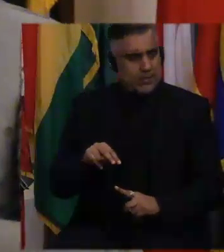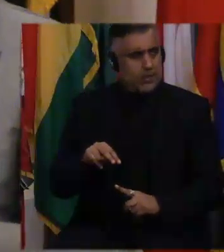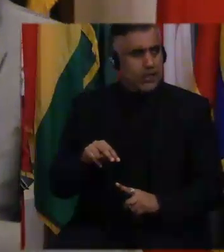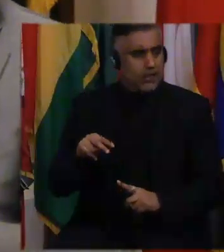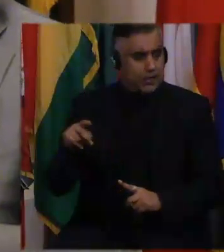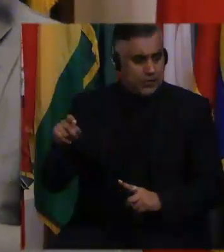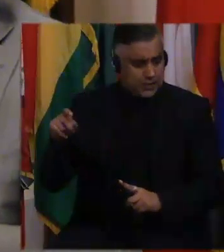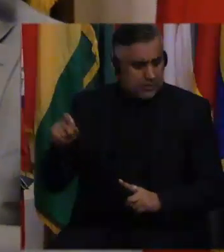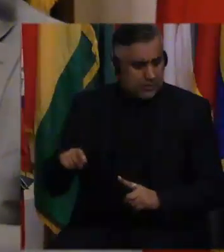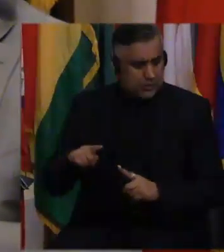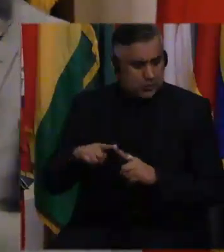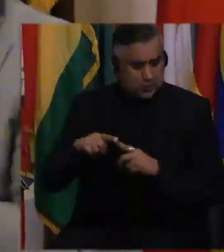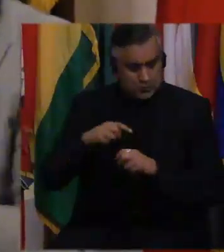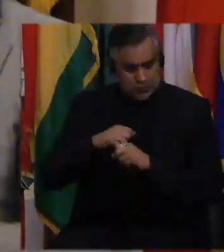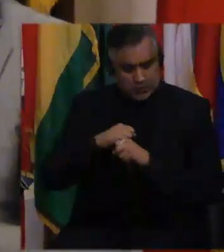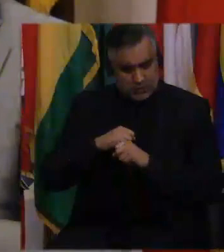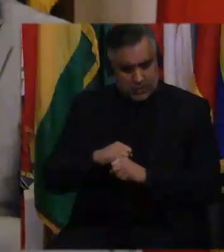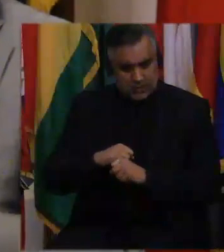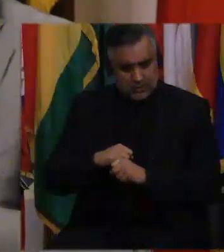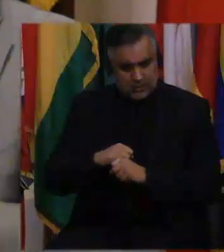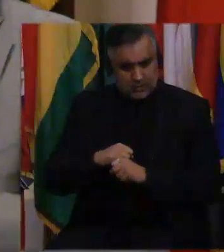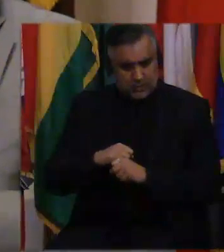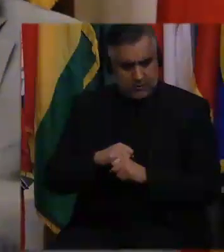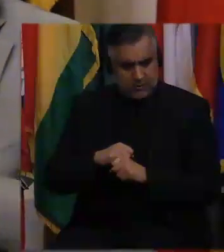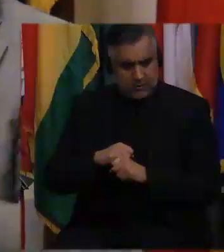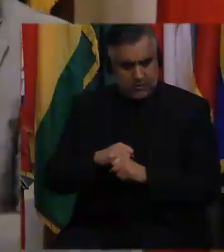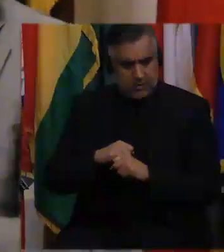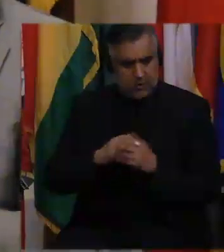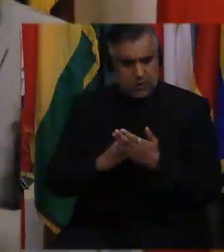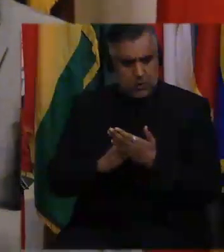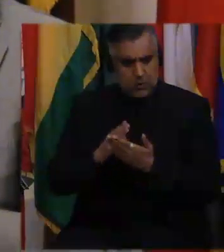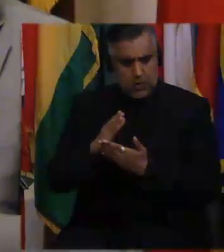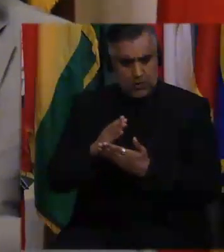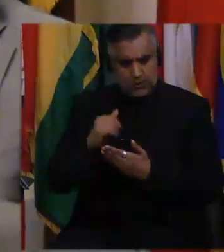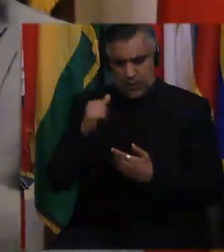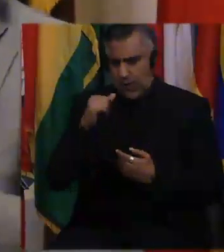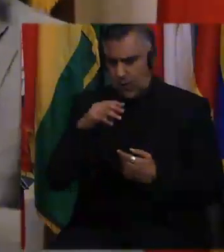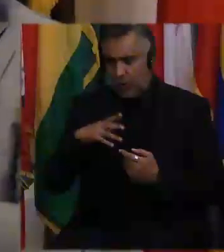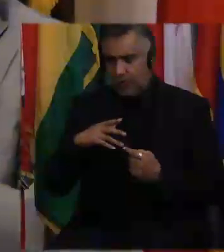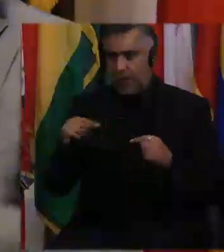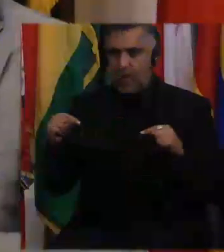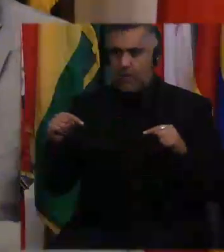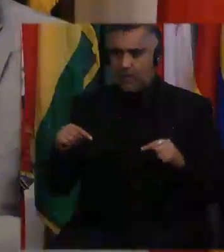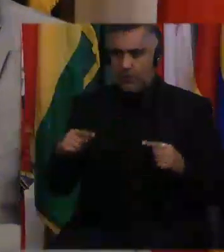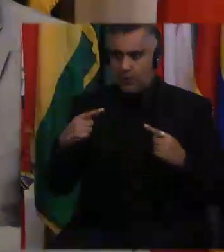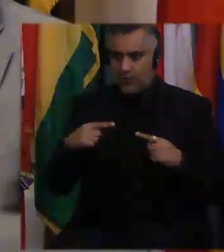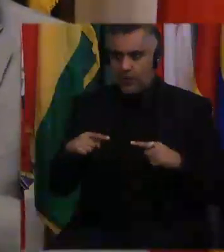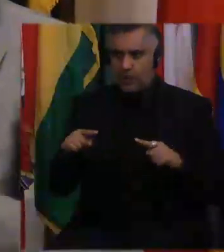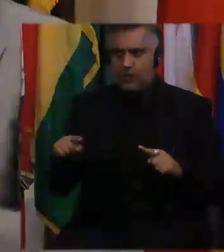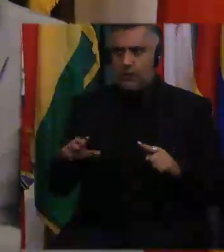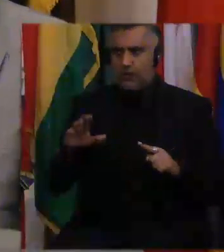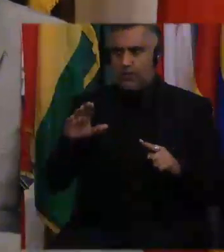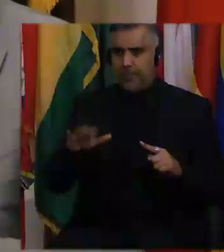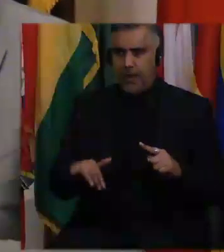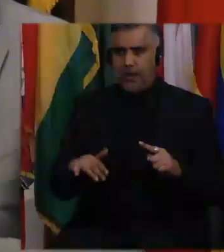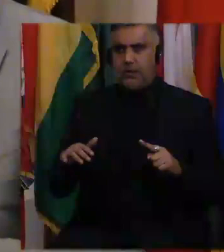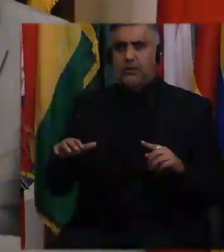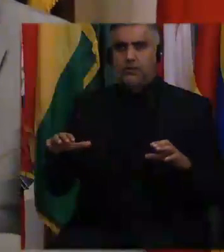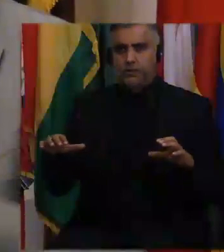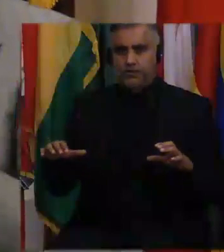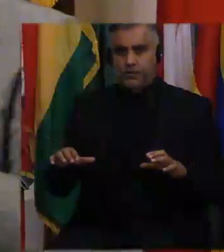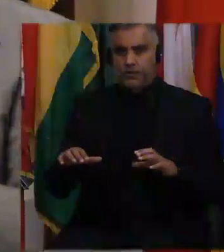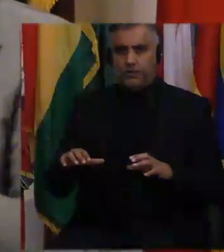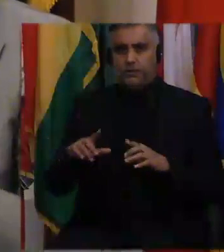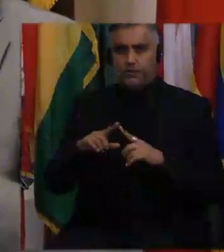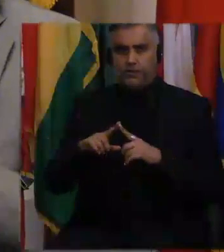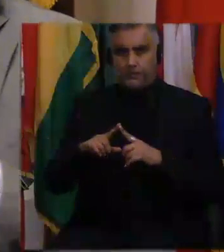derechos de las personas, van a producirse por medio del ejercicio de la oferta de los servicios que son disponibles a la